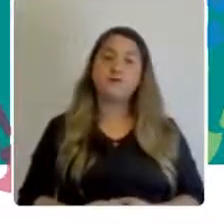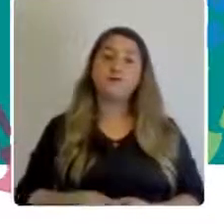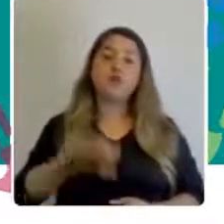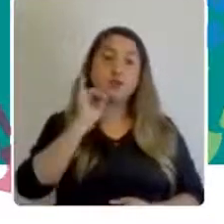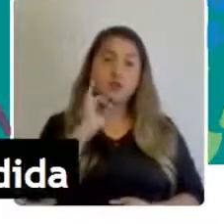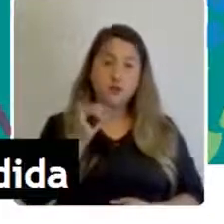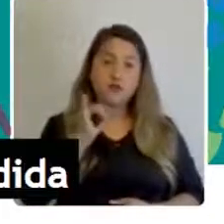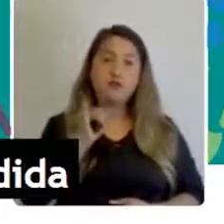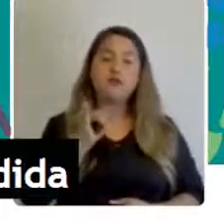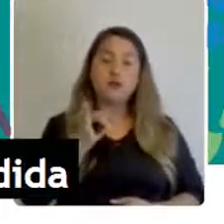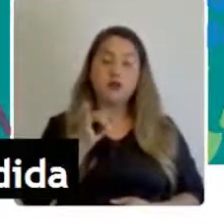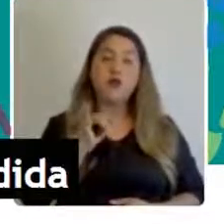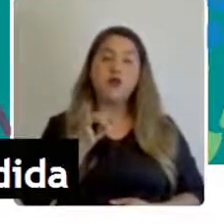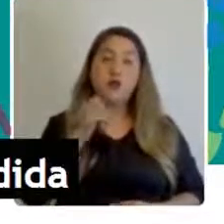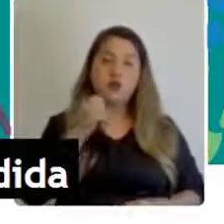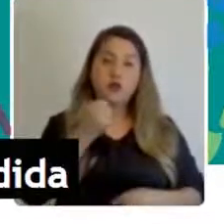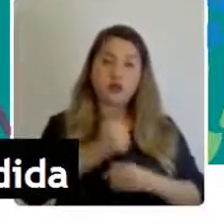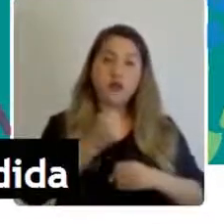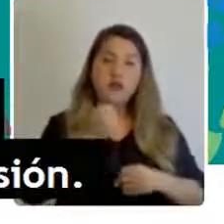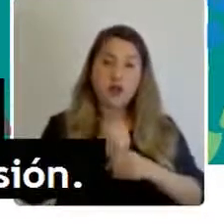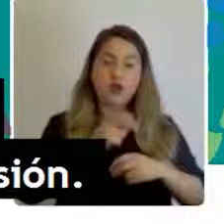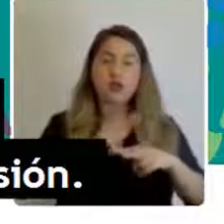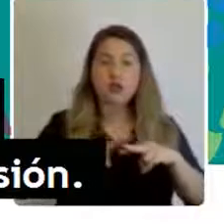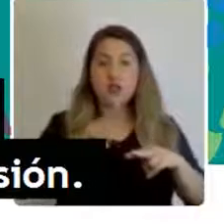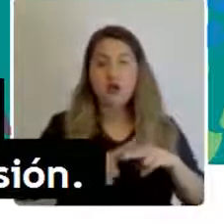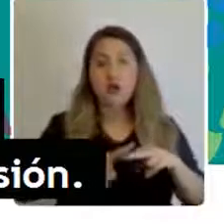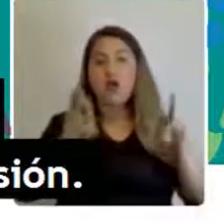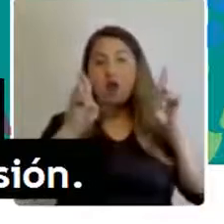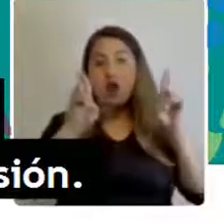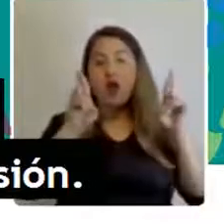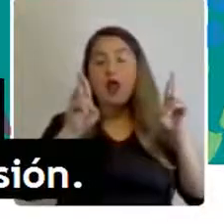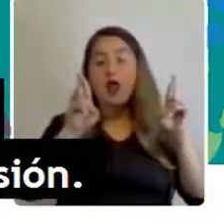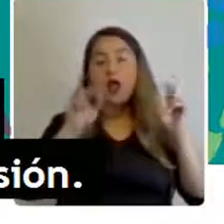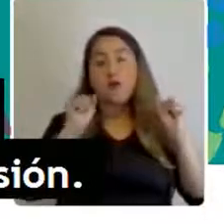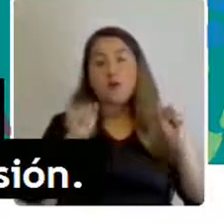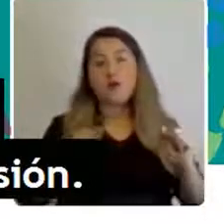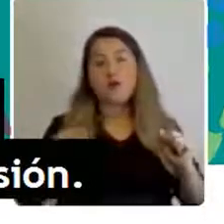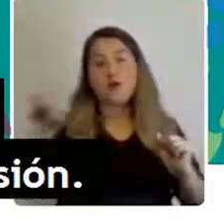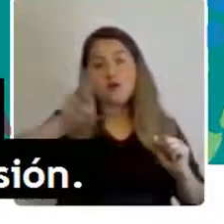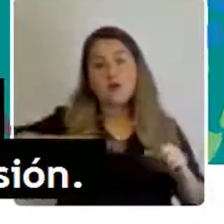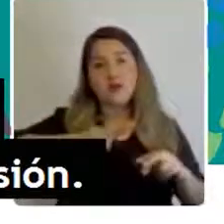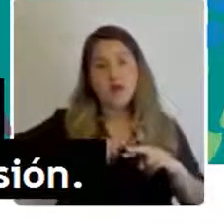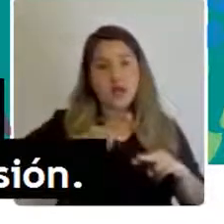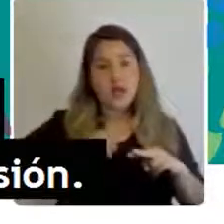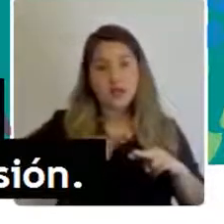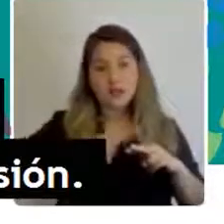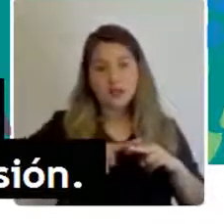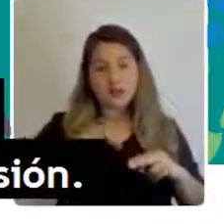había realizado y esperamos poder retomarlo en la medida que podamos volver a